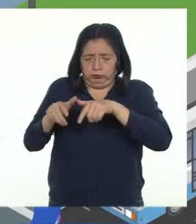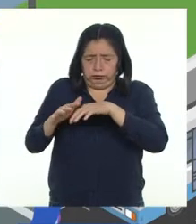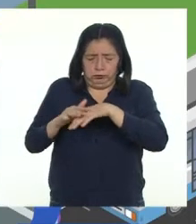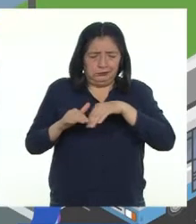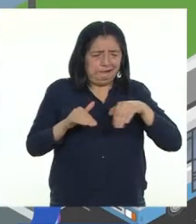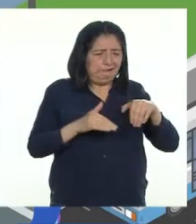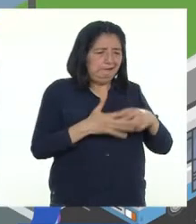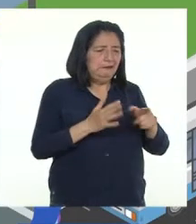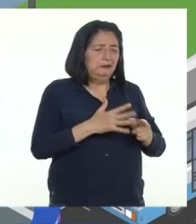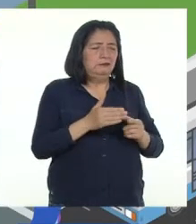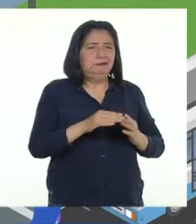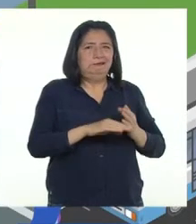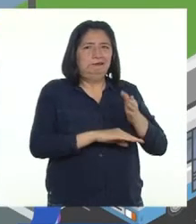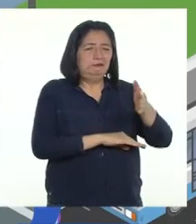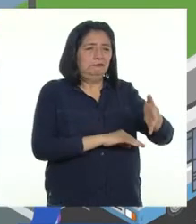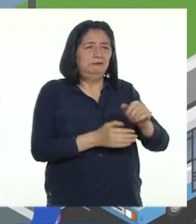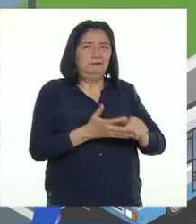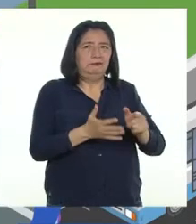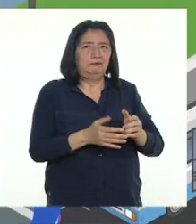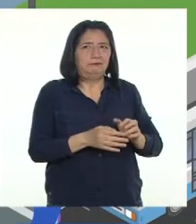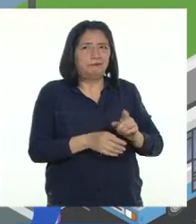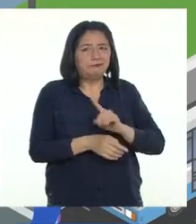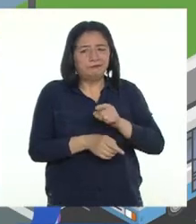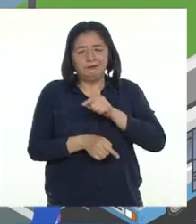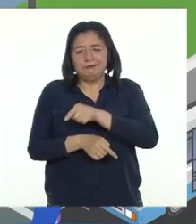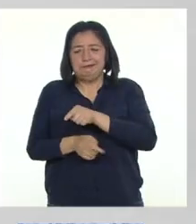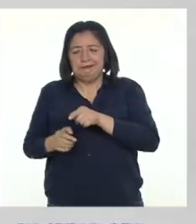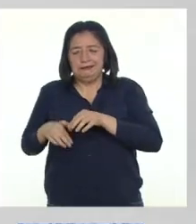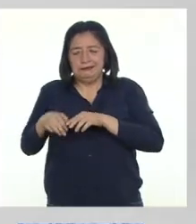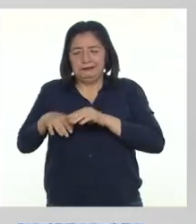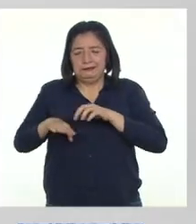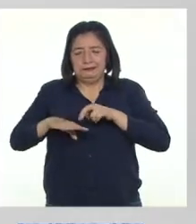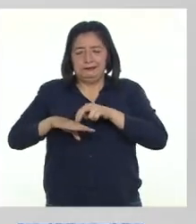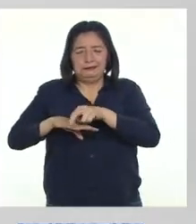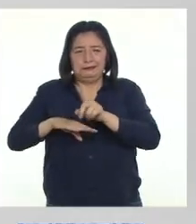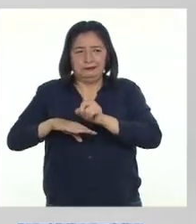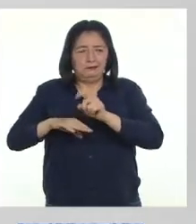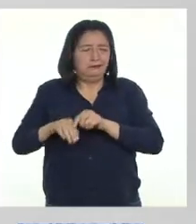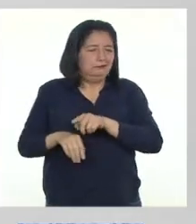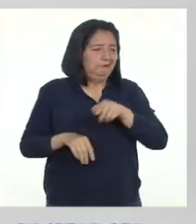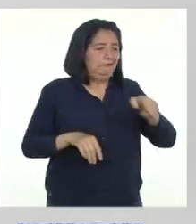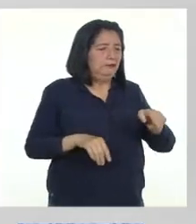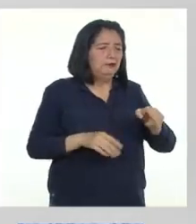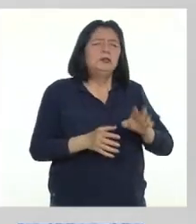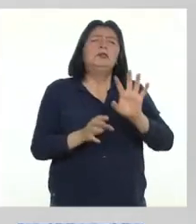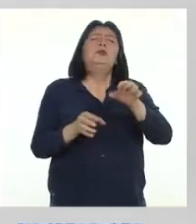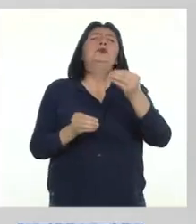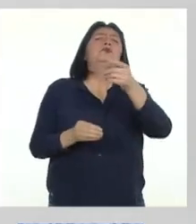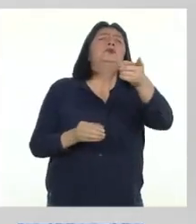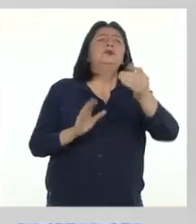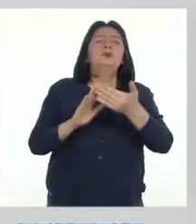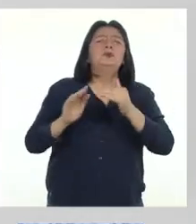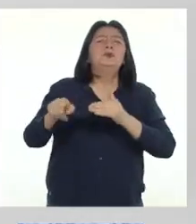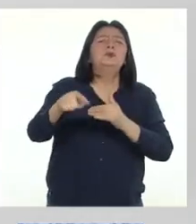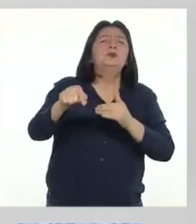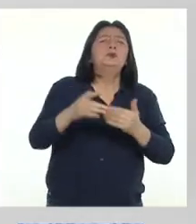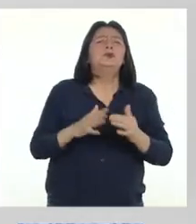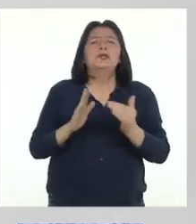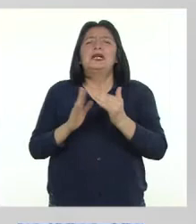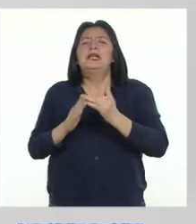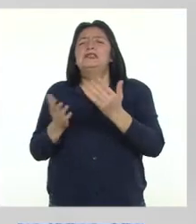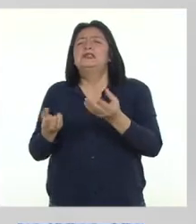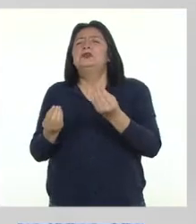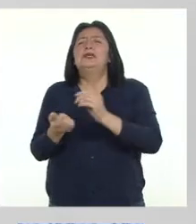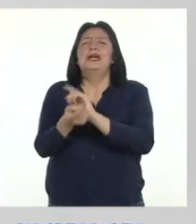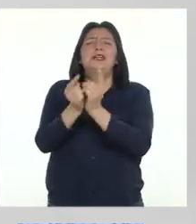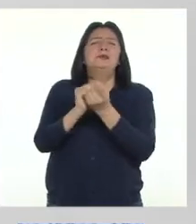y crucen la avenida fuera del cruce peatonal. ¿Cómo es tu barrio? ¿Cuánto ha cambiado? ¿Cómo quisieras